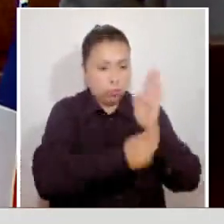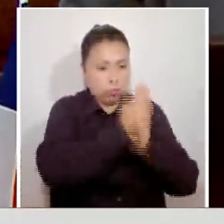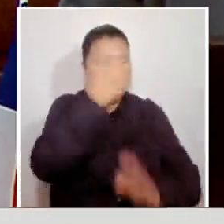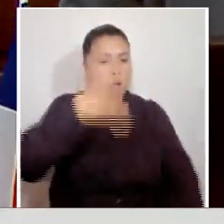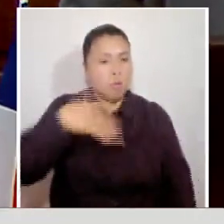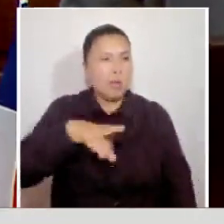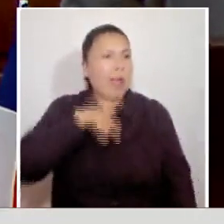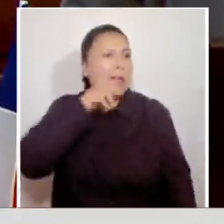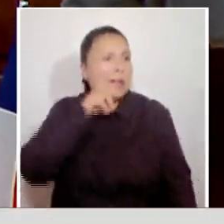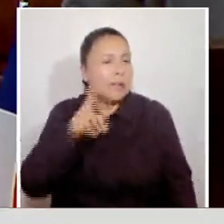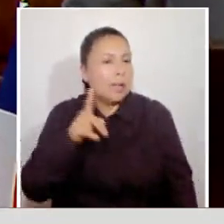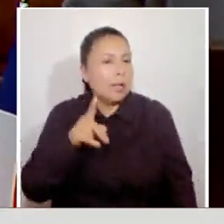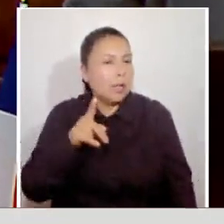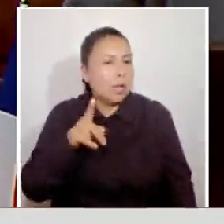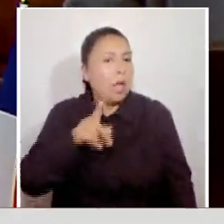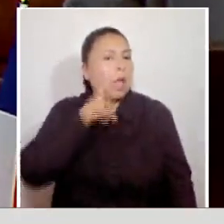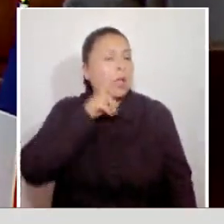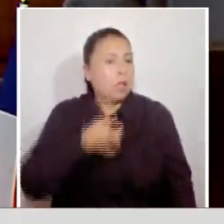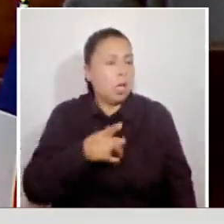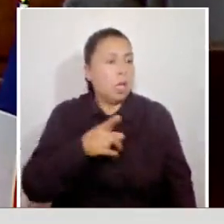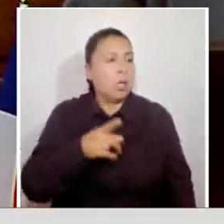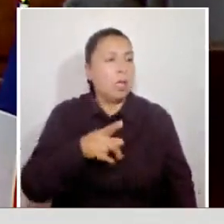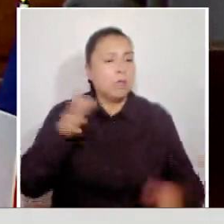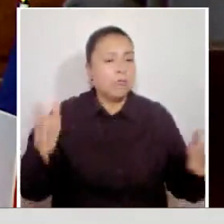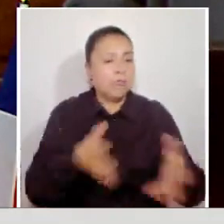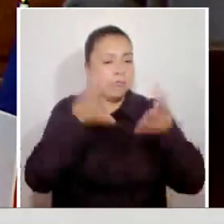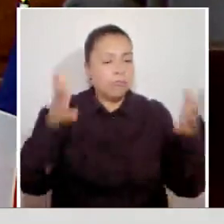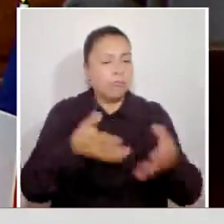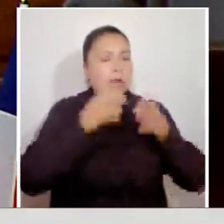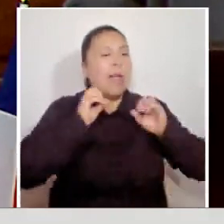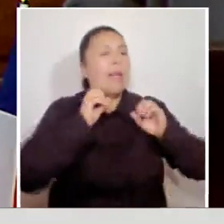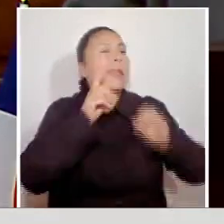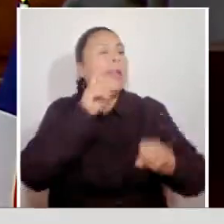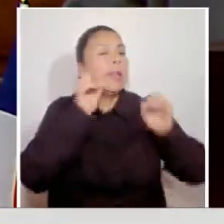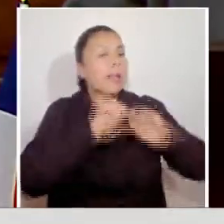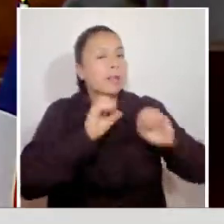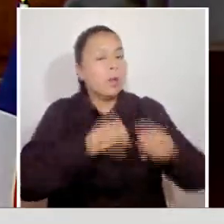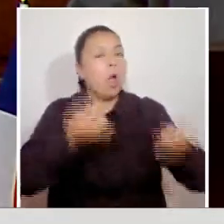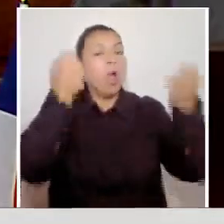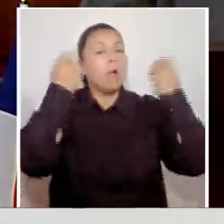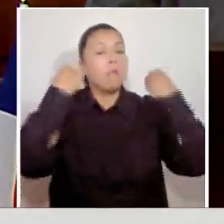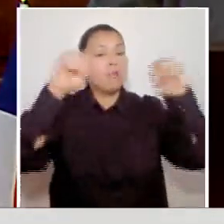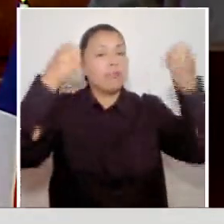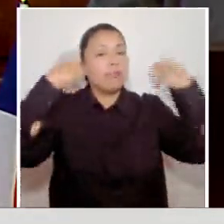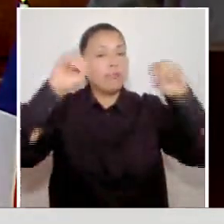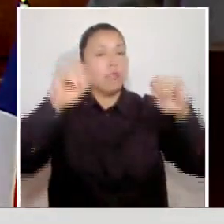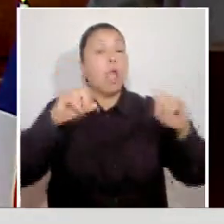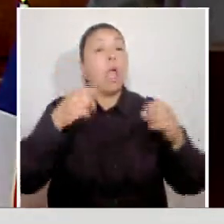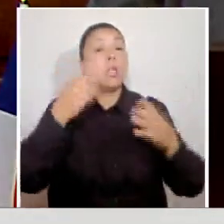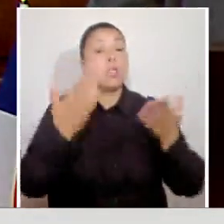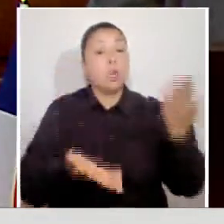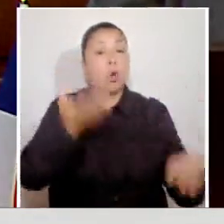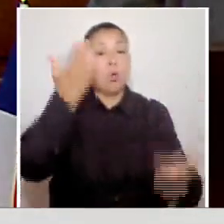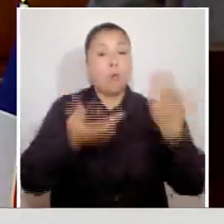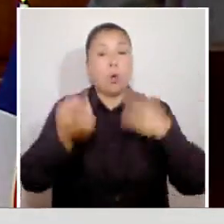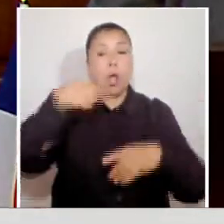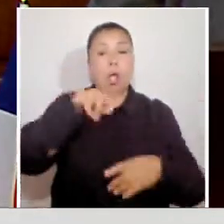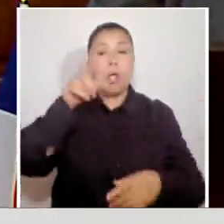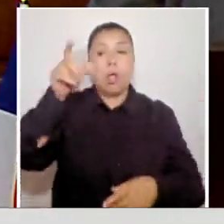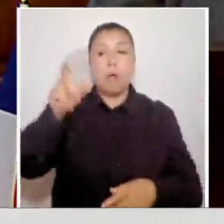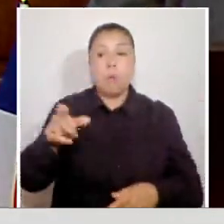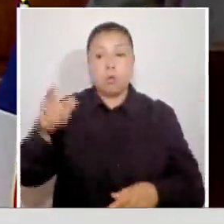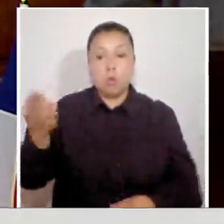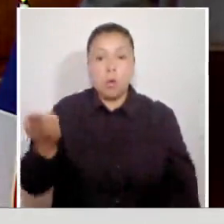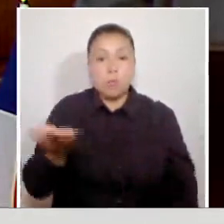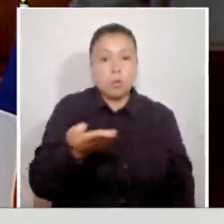quiénes son los que están enseñando los que están promoviendo una práctica de un deporte pero si uno lo compara y ahí tuvimos un invitado que nos decía